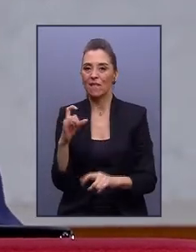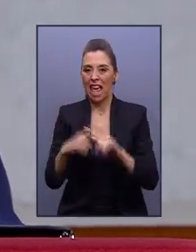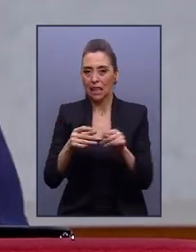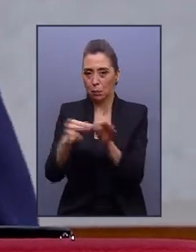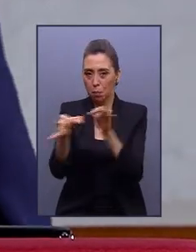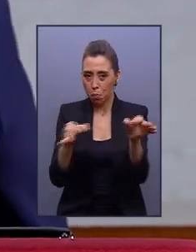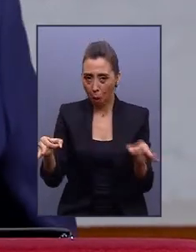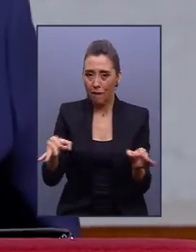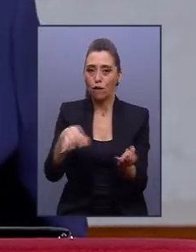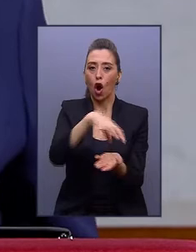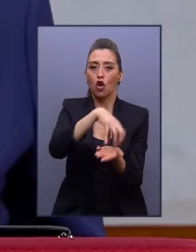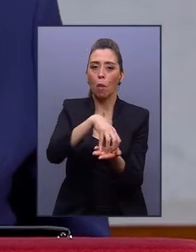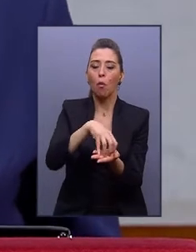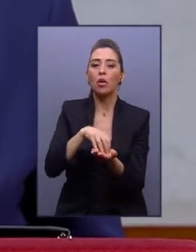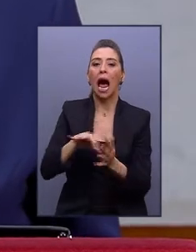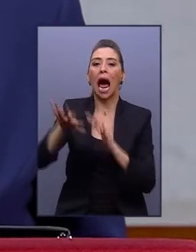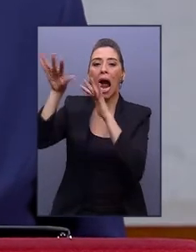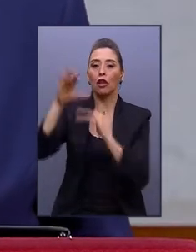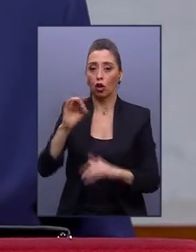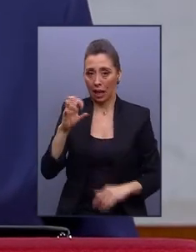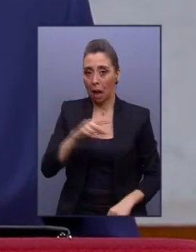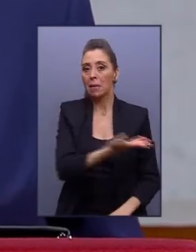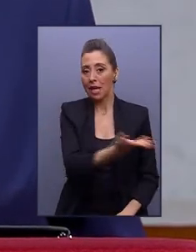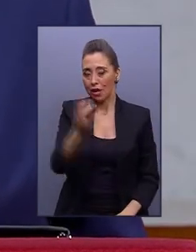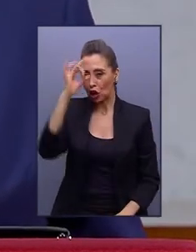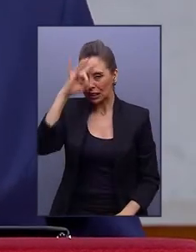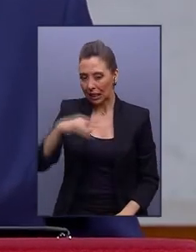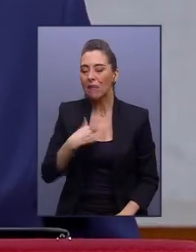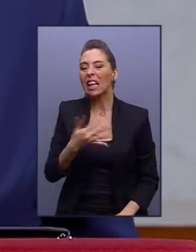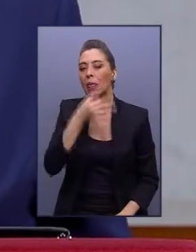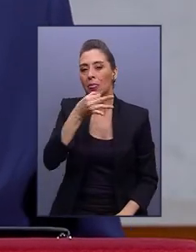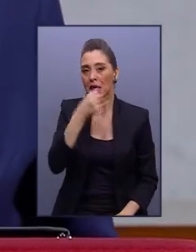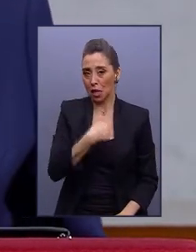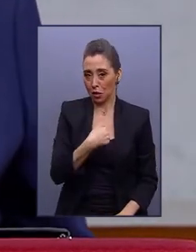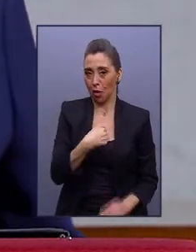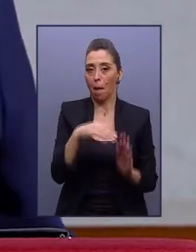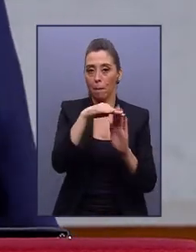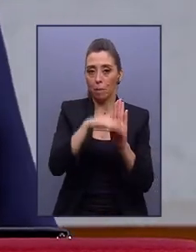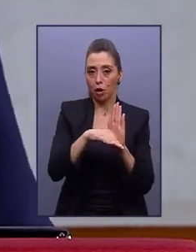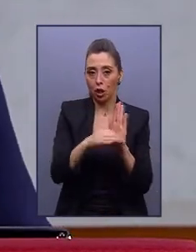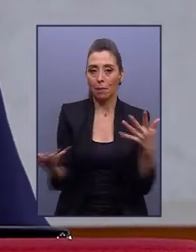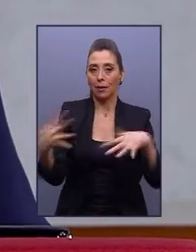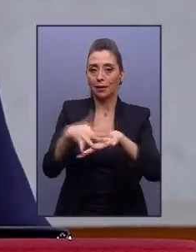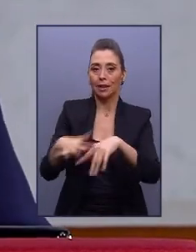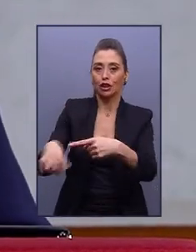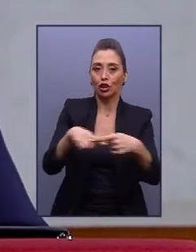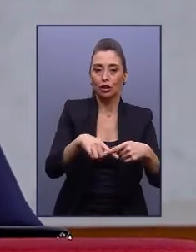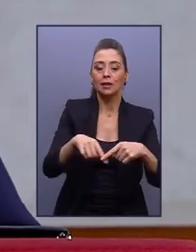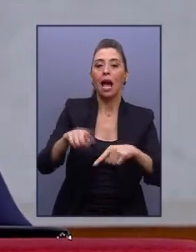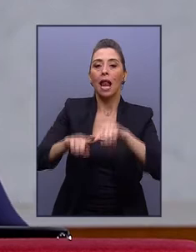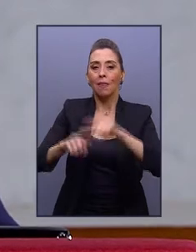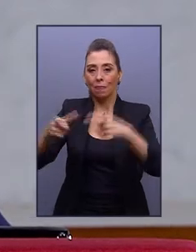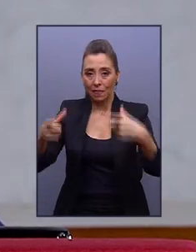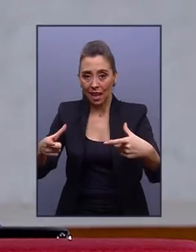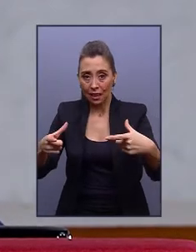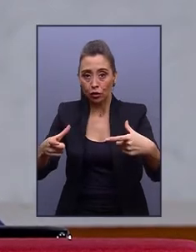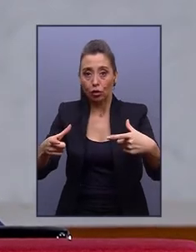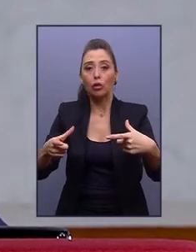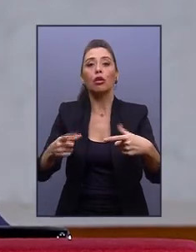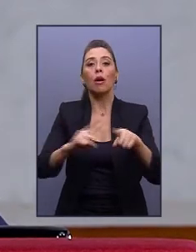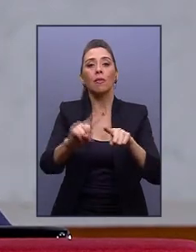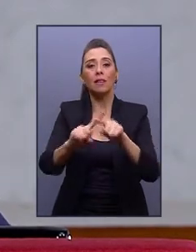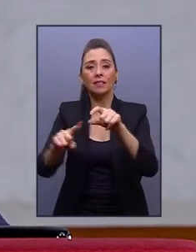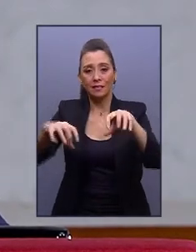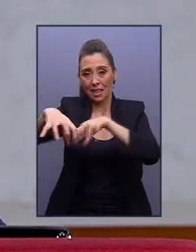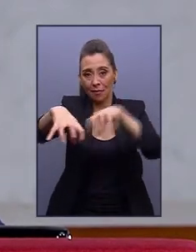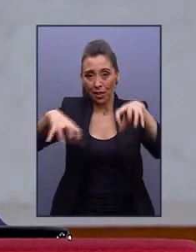en la comuna de Alto del Carmen, saben de lo que hablo. También creamos el programa de integración social y territorial que estimula la inclusión de